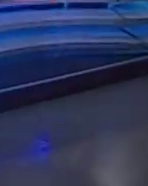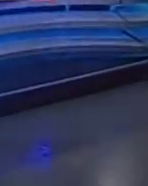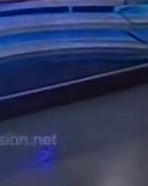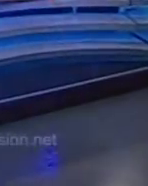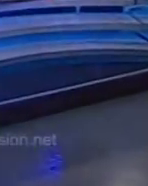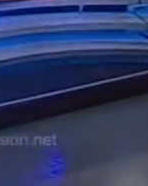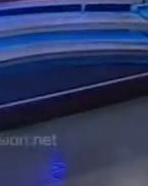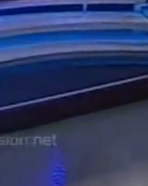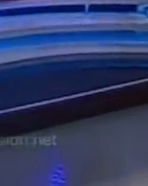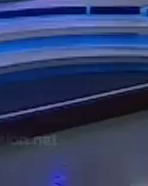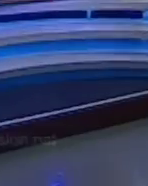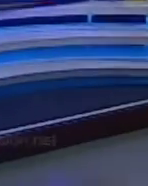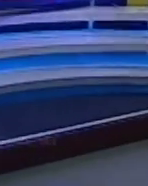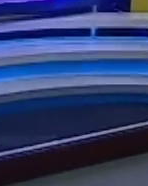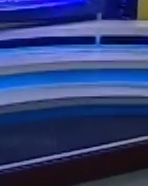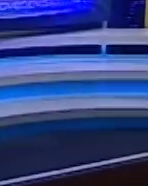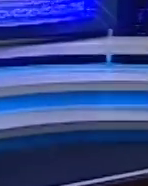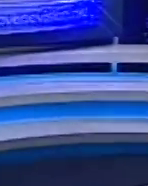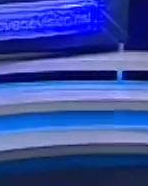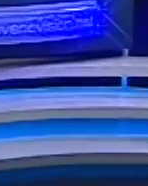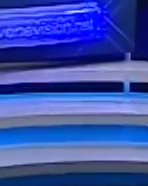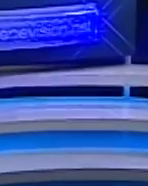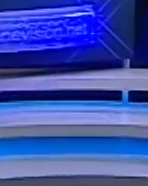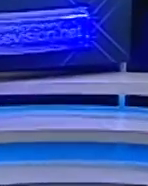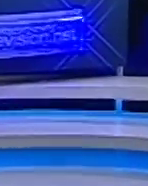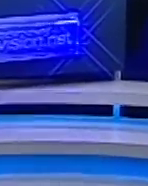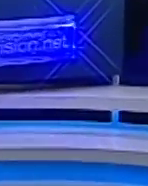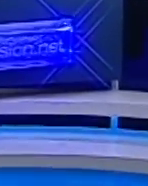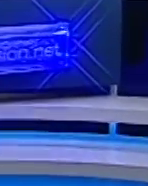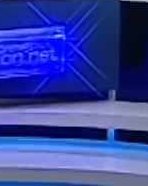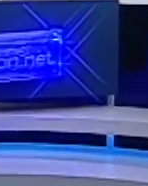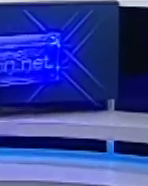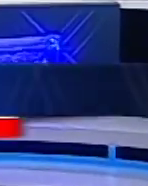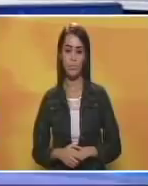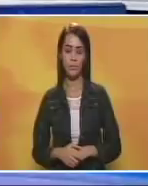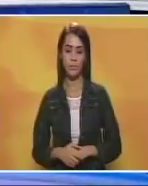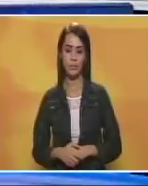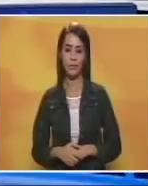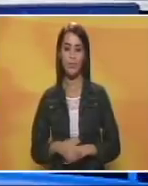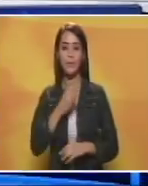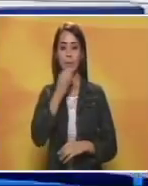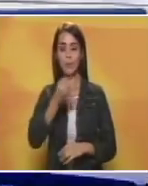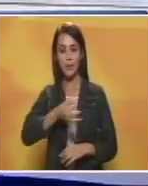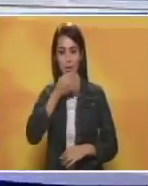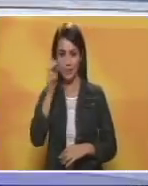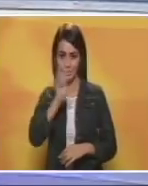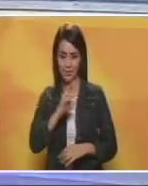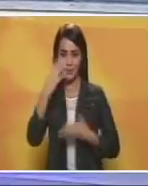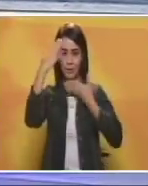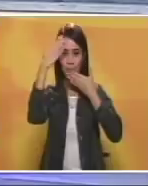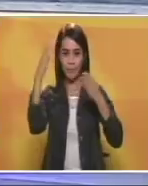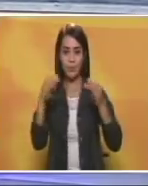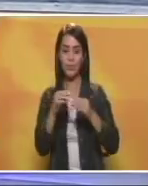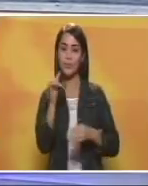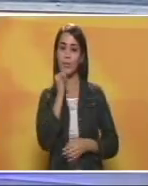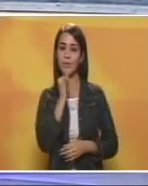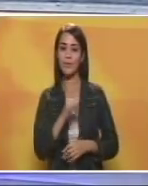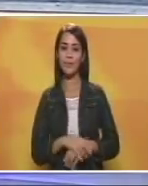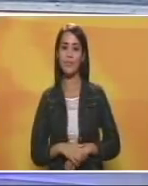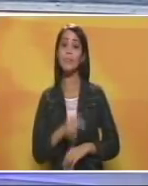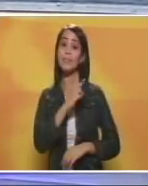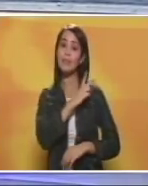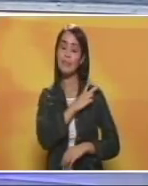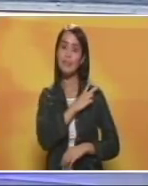Noticiero Venevisión. Información justa y balanceada. Muy buenas tardes, Venezuela. Les saludamos en nombre del equipo de